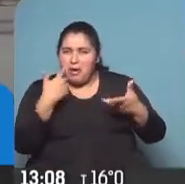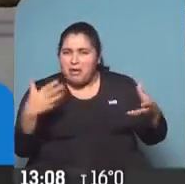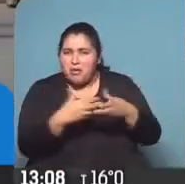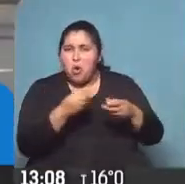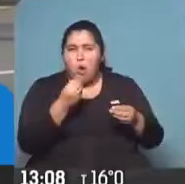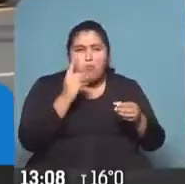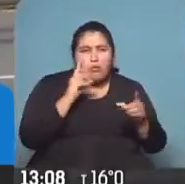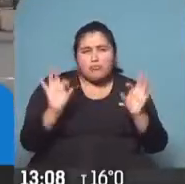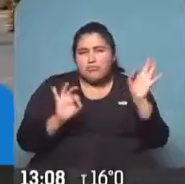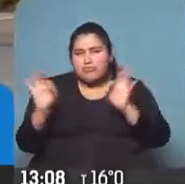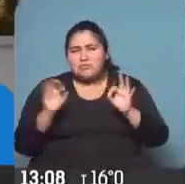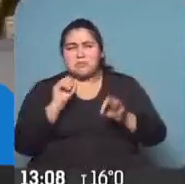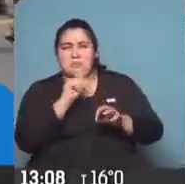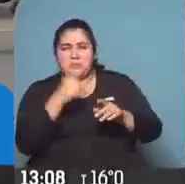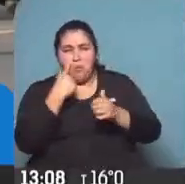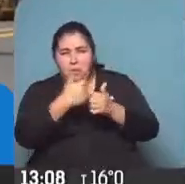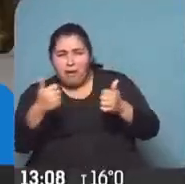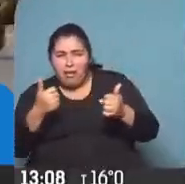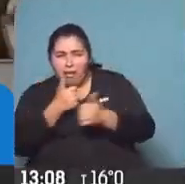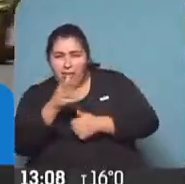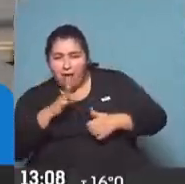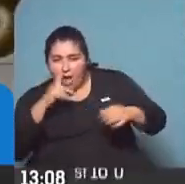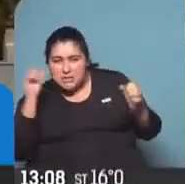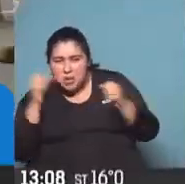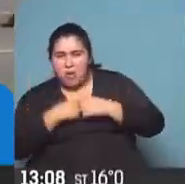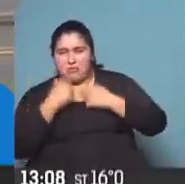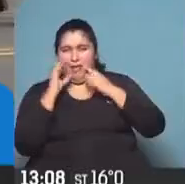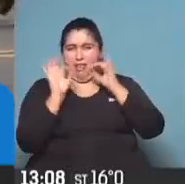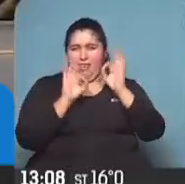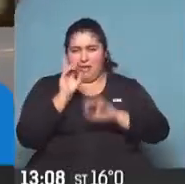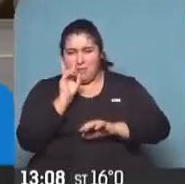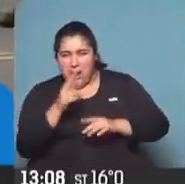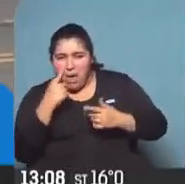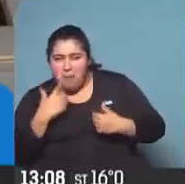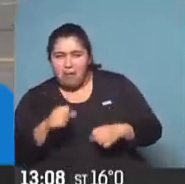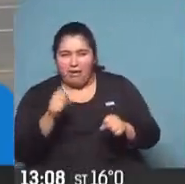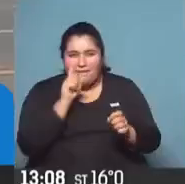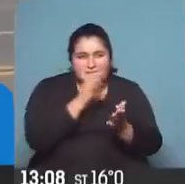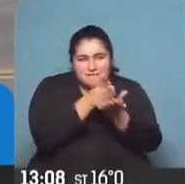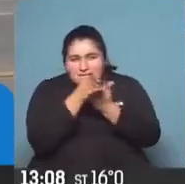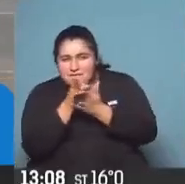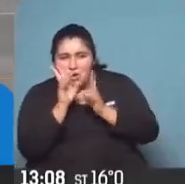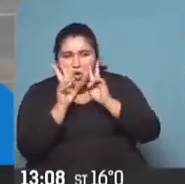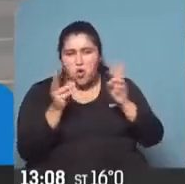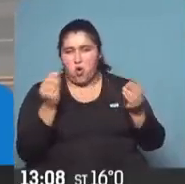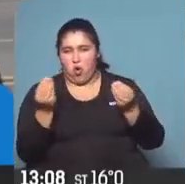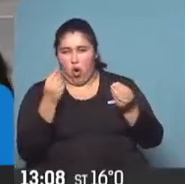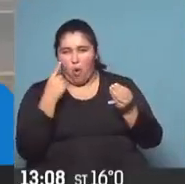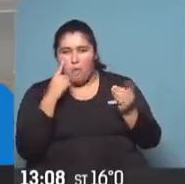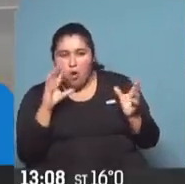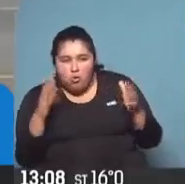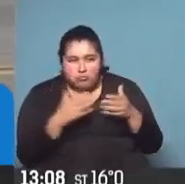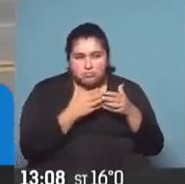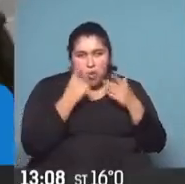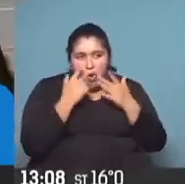en la retaguardia enemiga moviendo moviendo más tener terreno por lapsos reducido